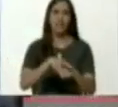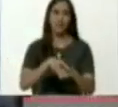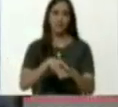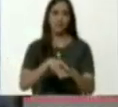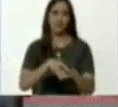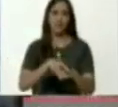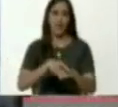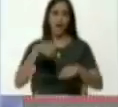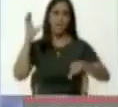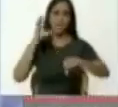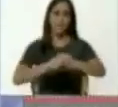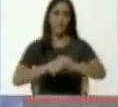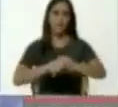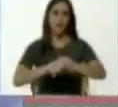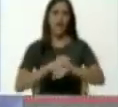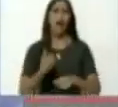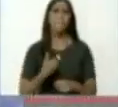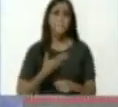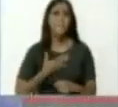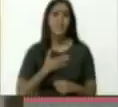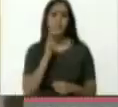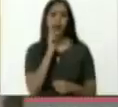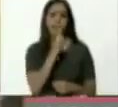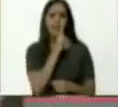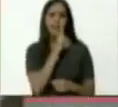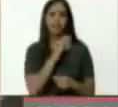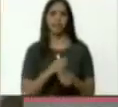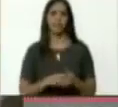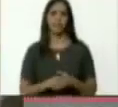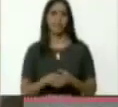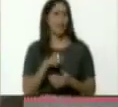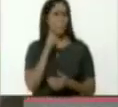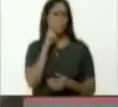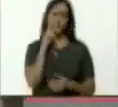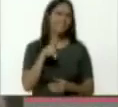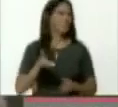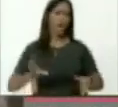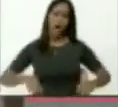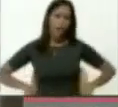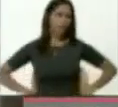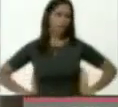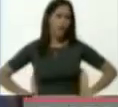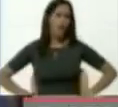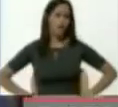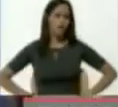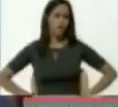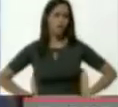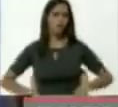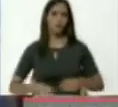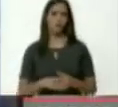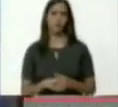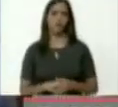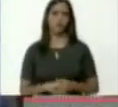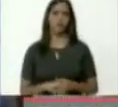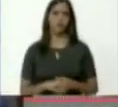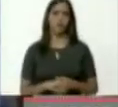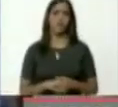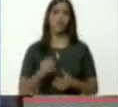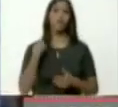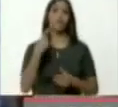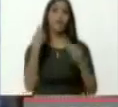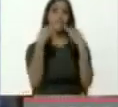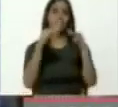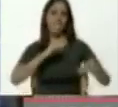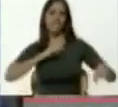Ha metido preso a mi madre. Qué mentiroso que sos. Y aquí el primer mensaje al